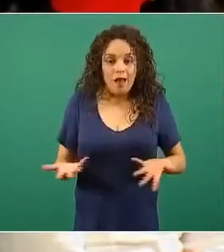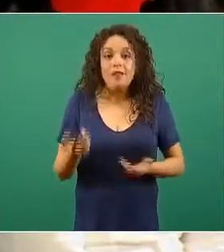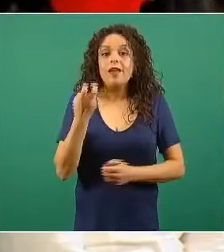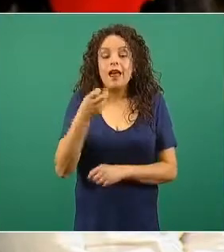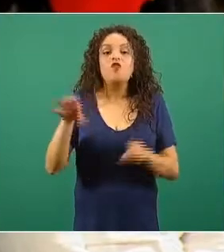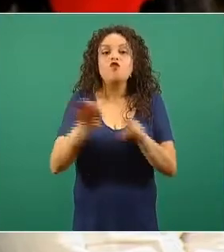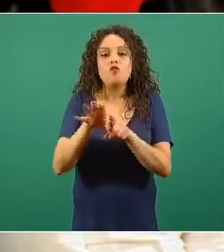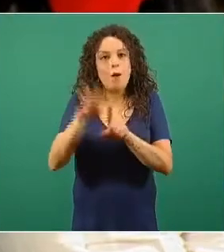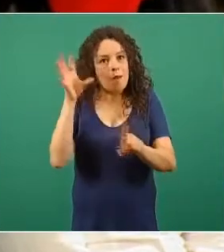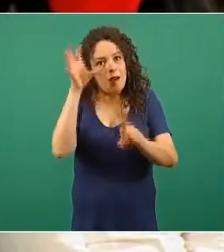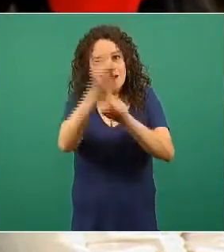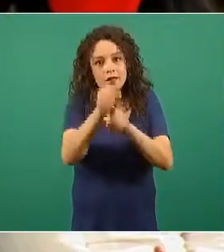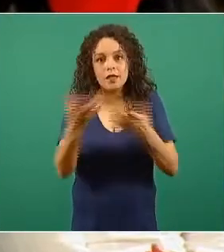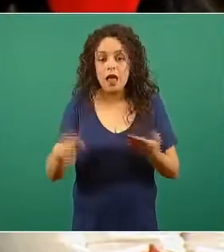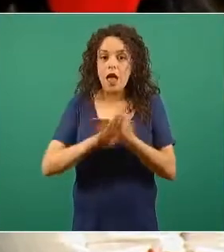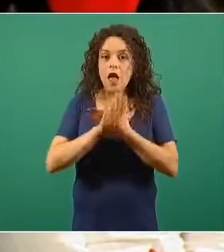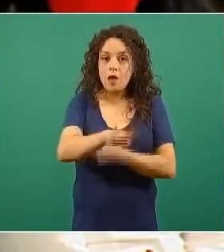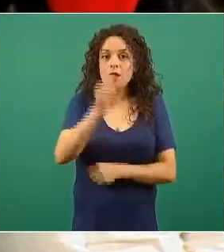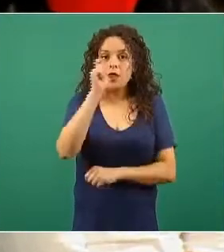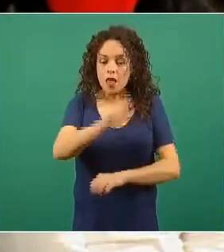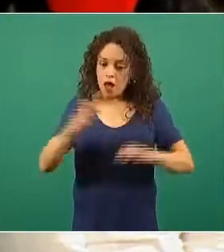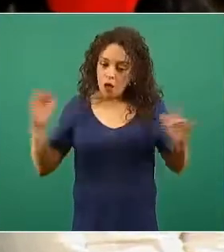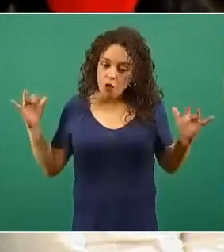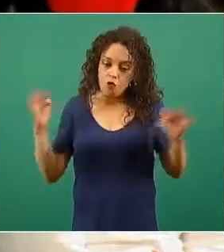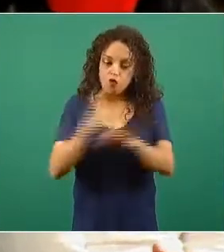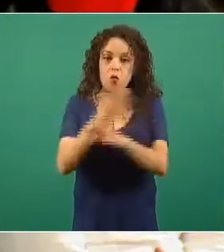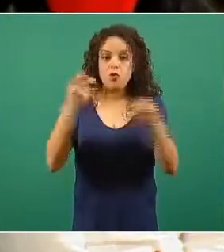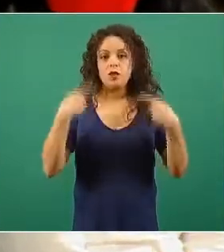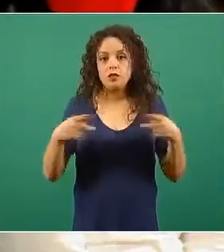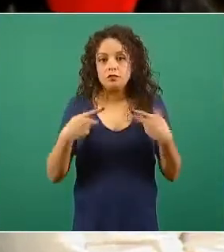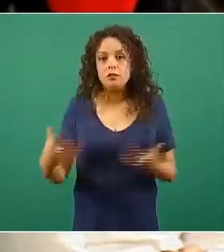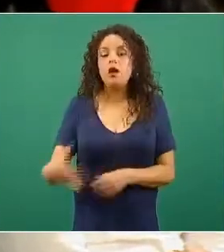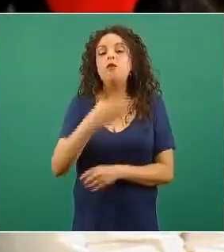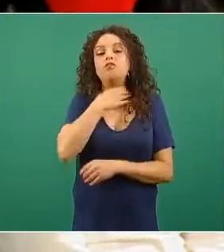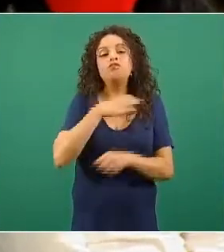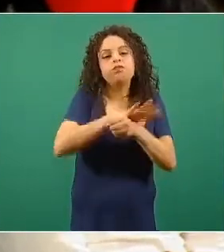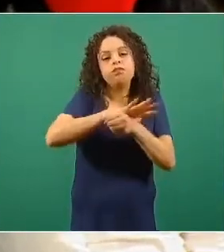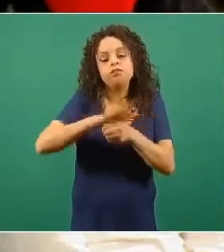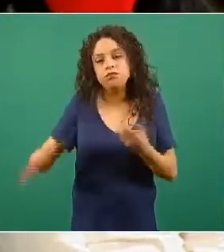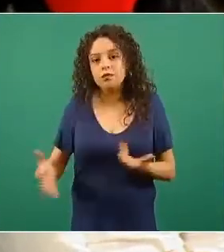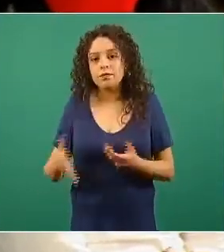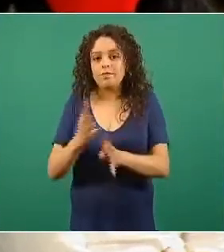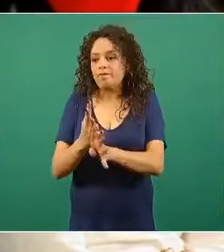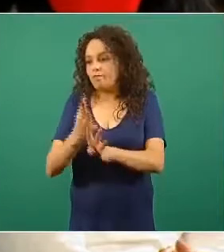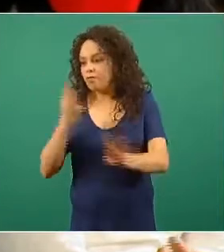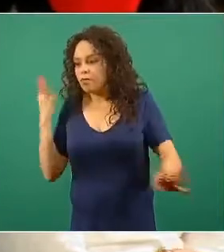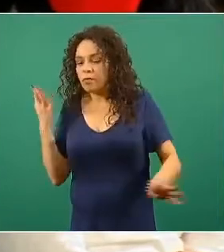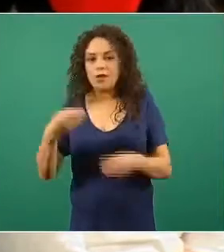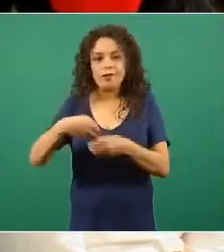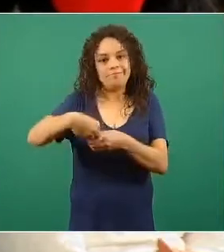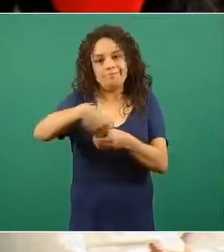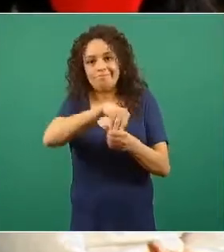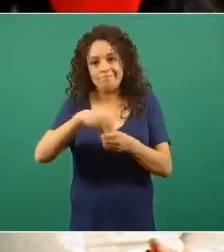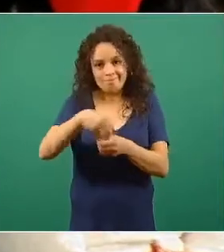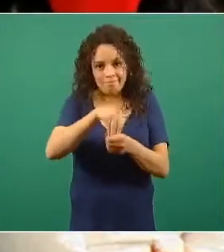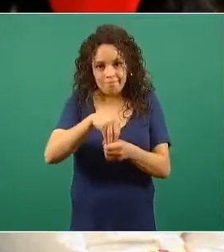más bien el contrario, evitar la movilidad y evitar la saturación. Y por otra parte, también quisiera